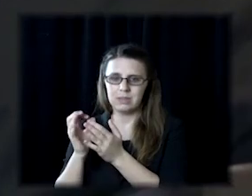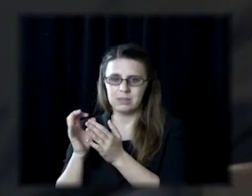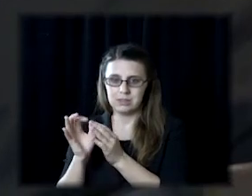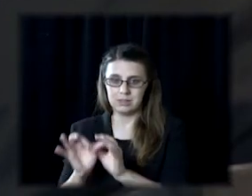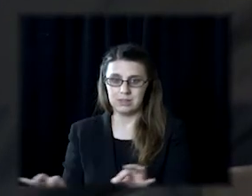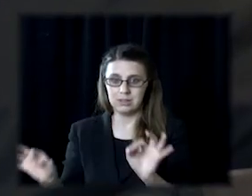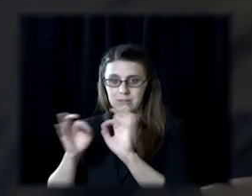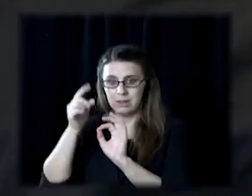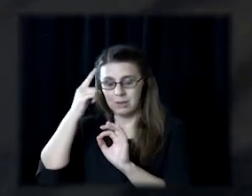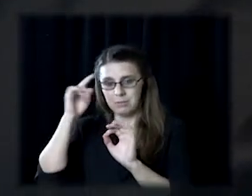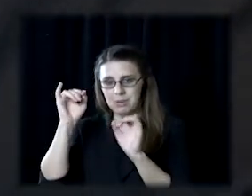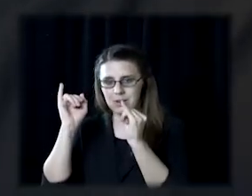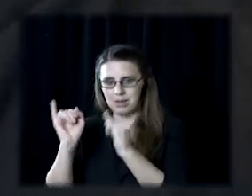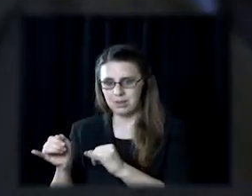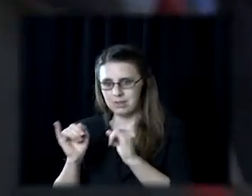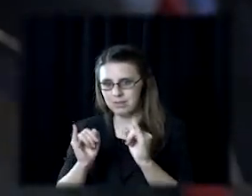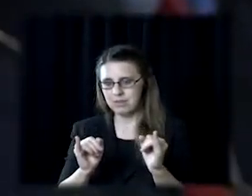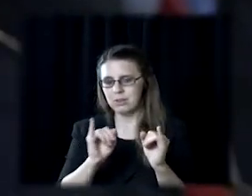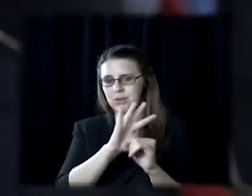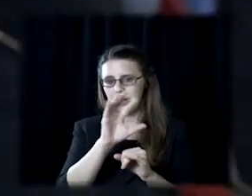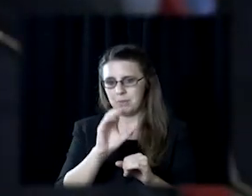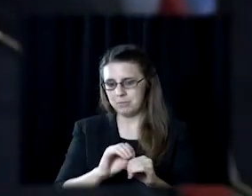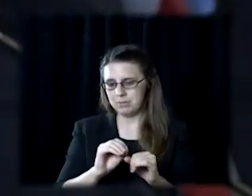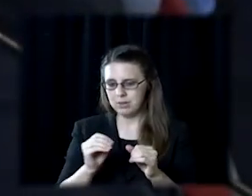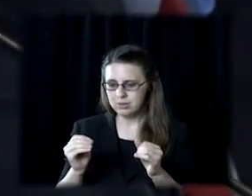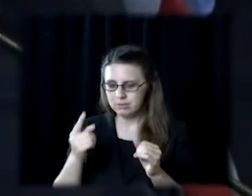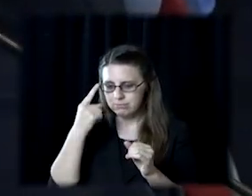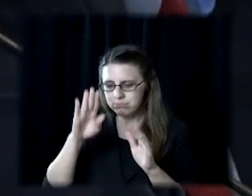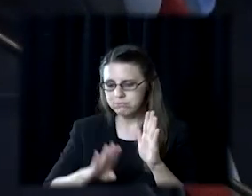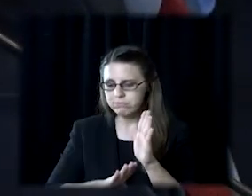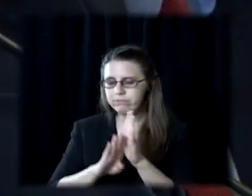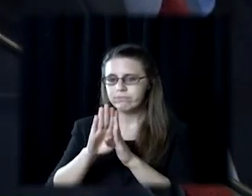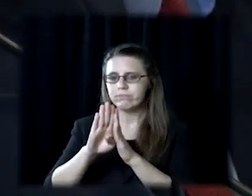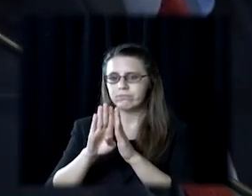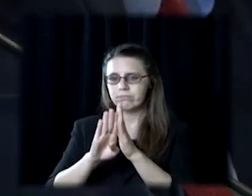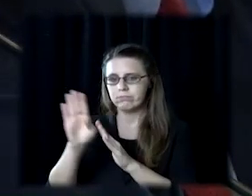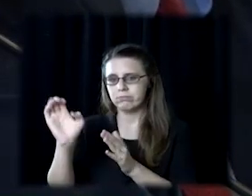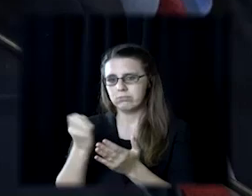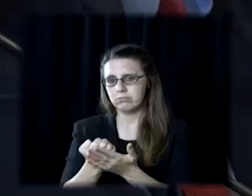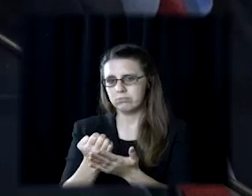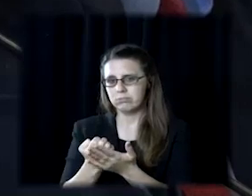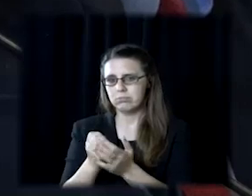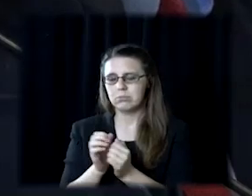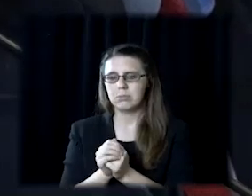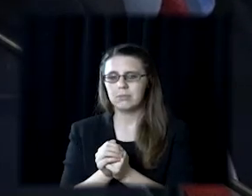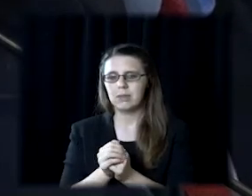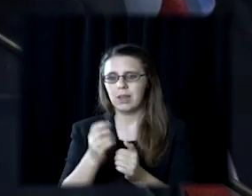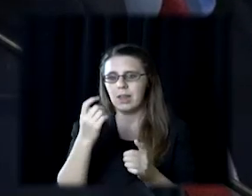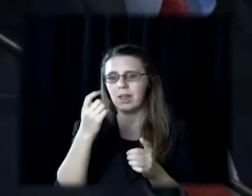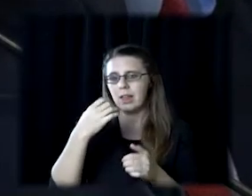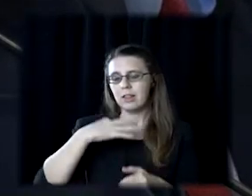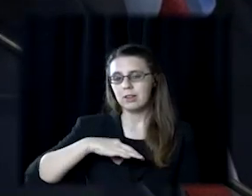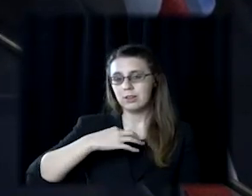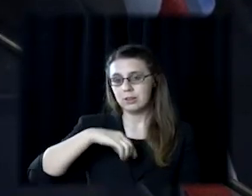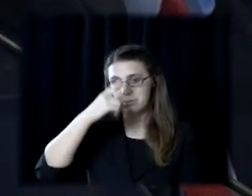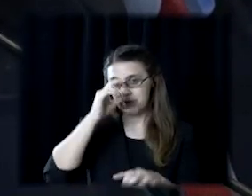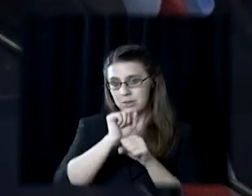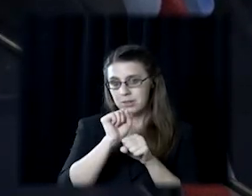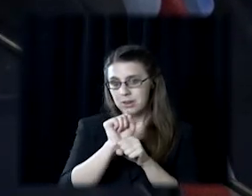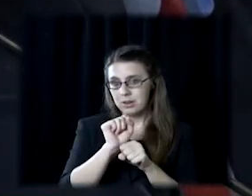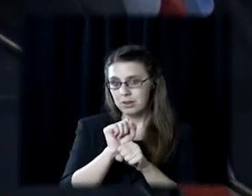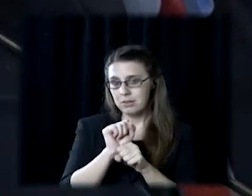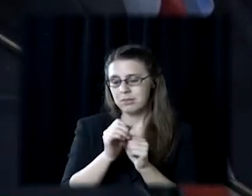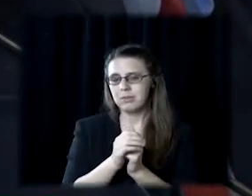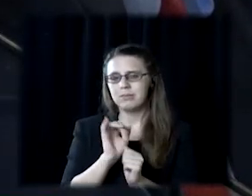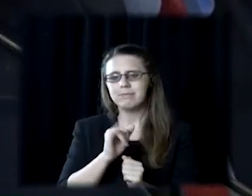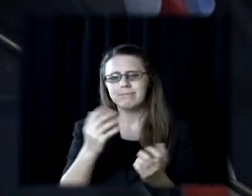y empresas y ayuda a impulsar el desarrollo económico. Se implementó la reforma de crédito por trabajo. El EITC es un beneficio